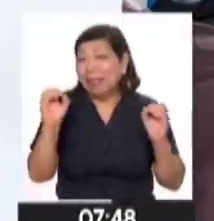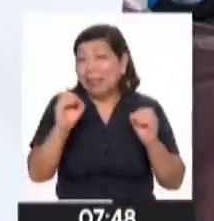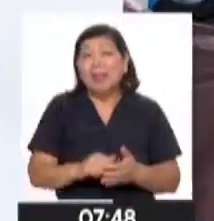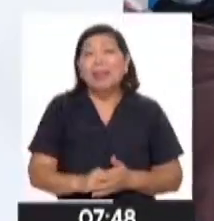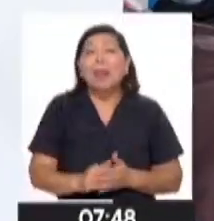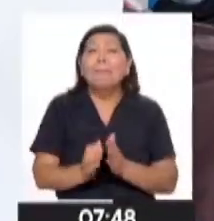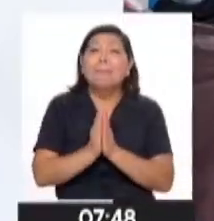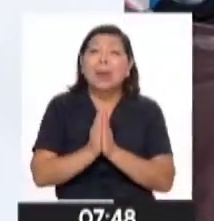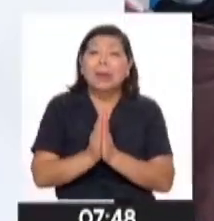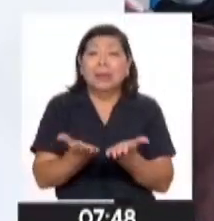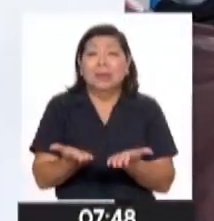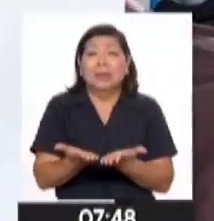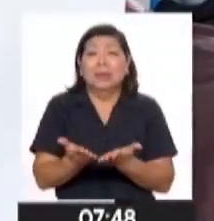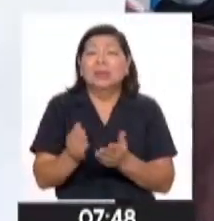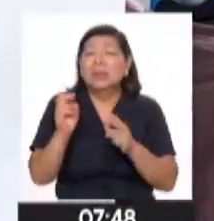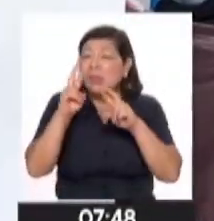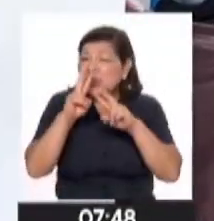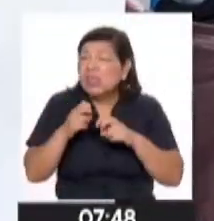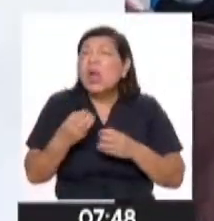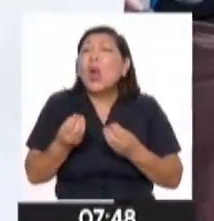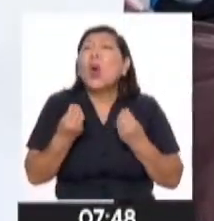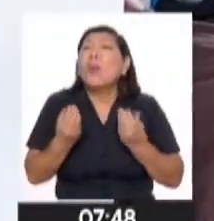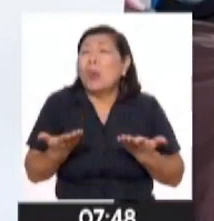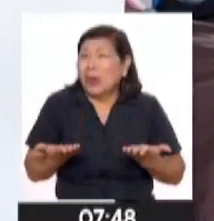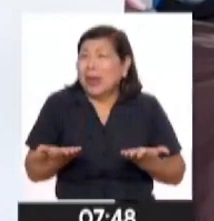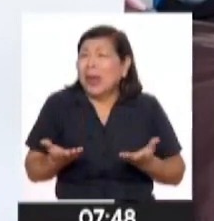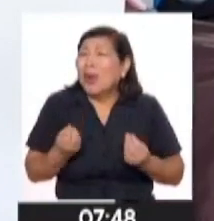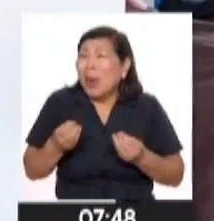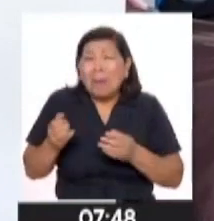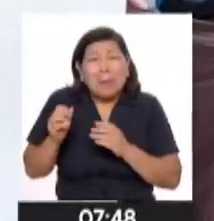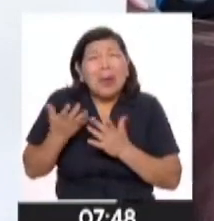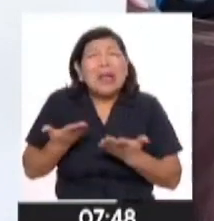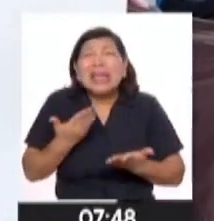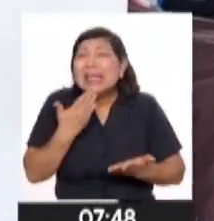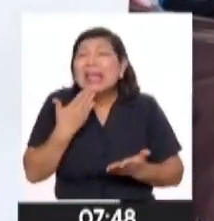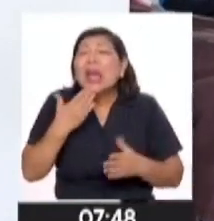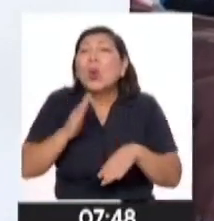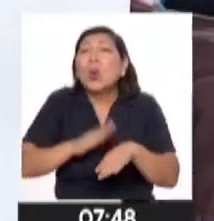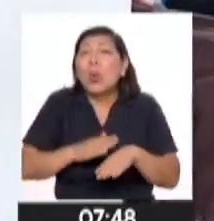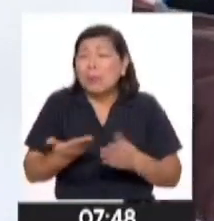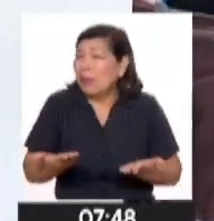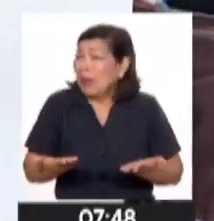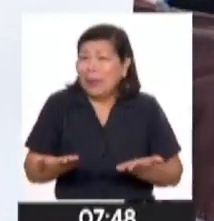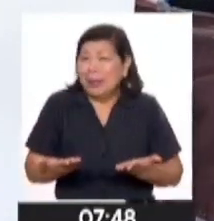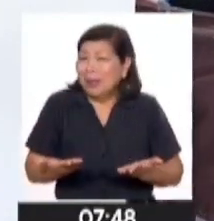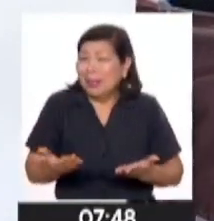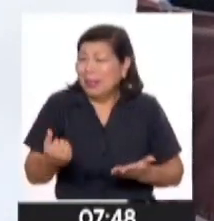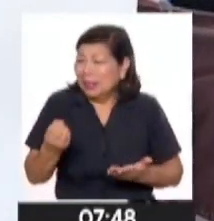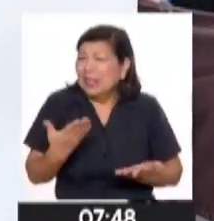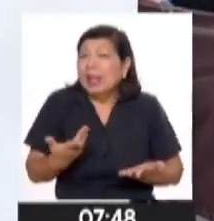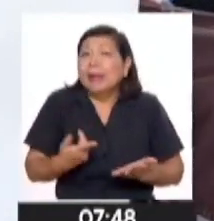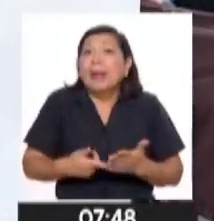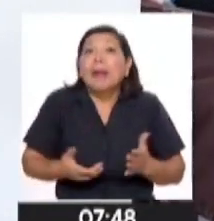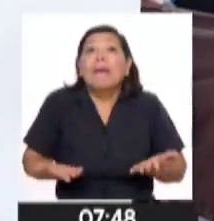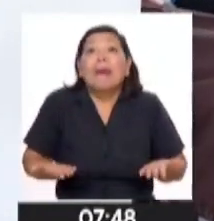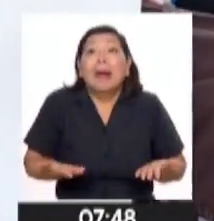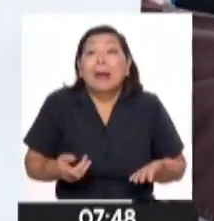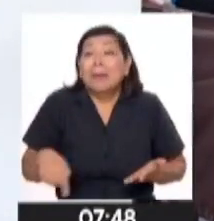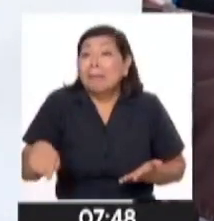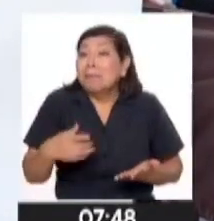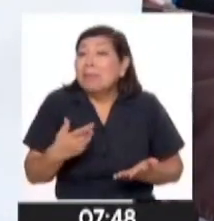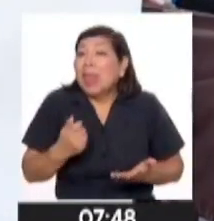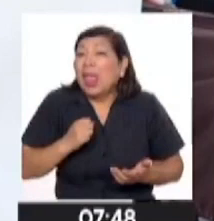por favor hagan las investigaciones, cómo pasan las cosas, porque así no puede quedar. Yo quiero saber qué es lo que ha